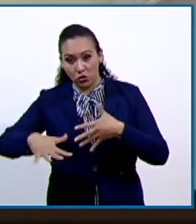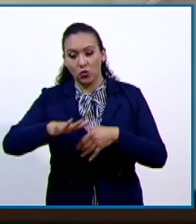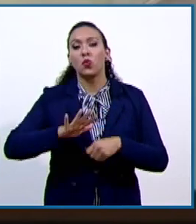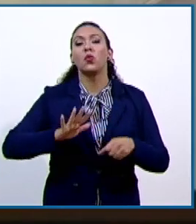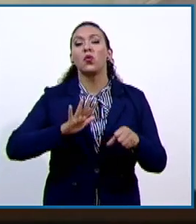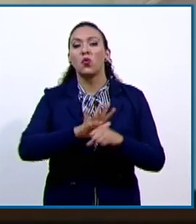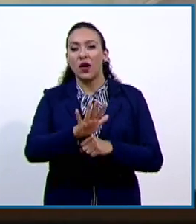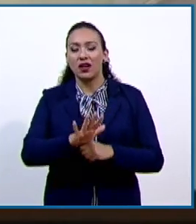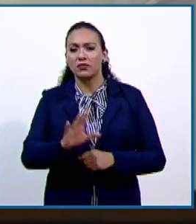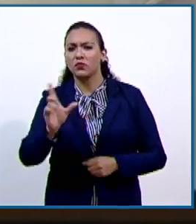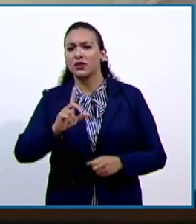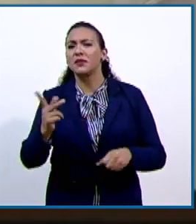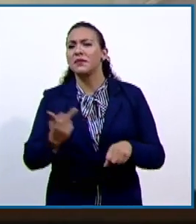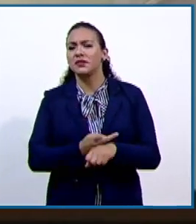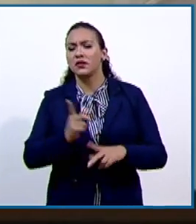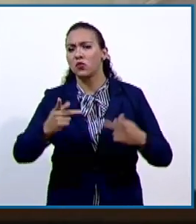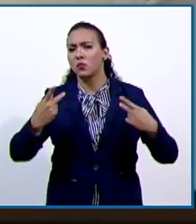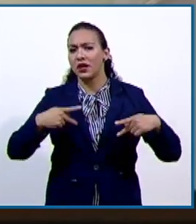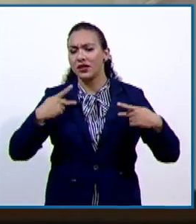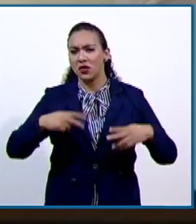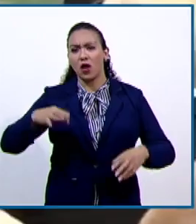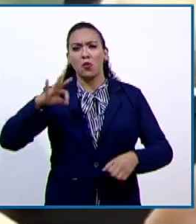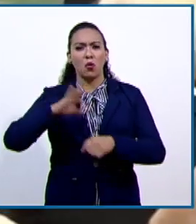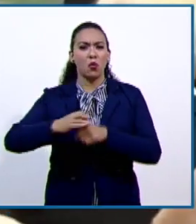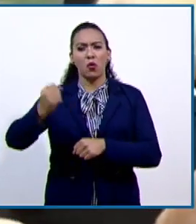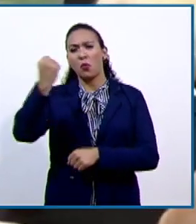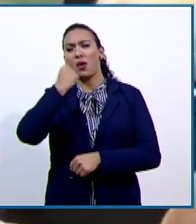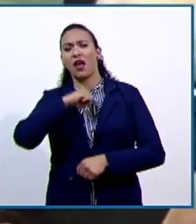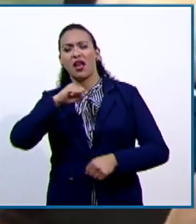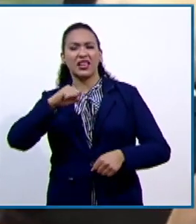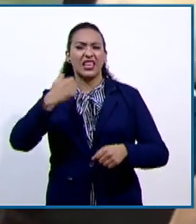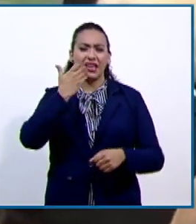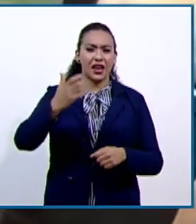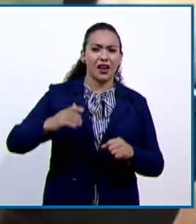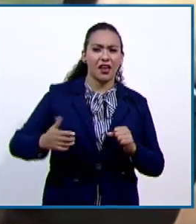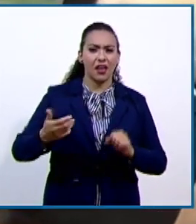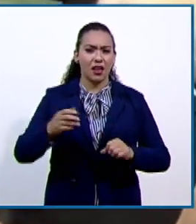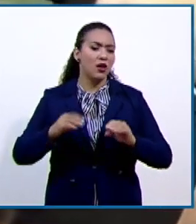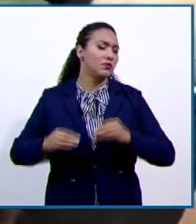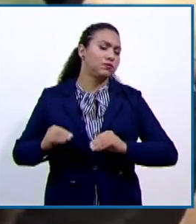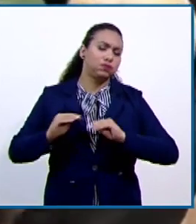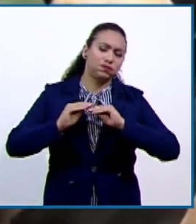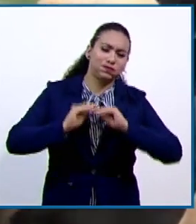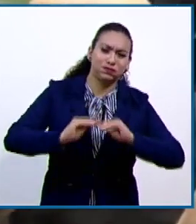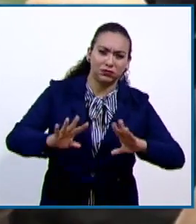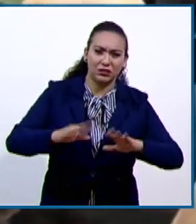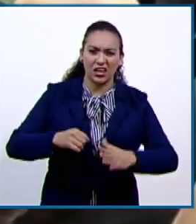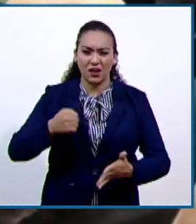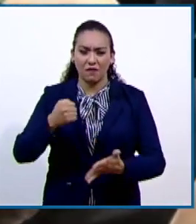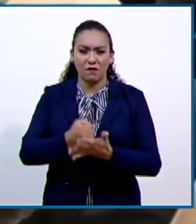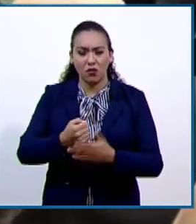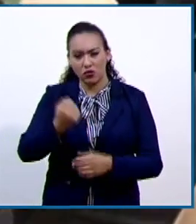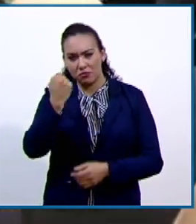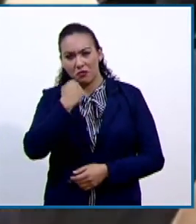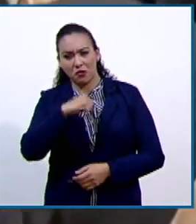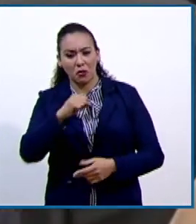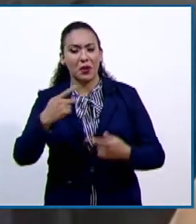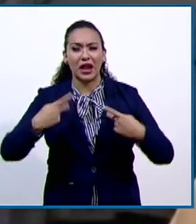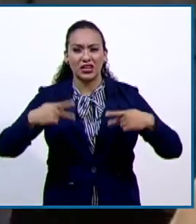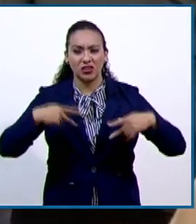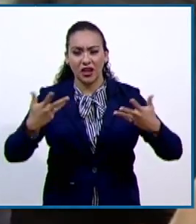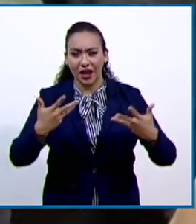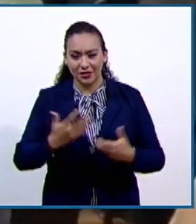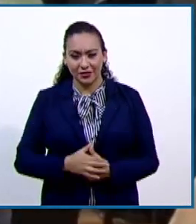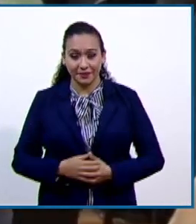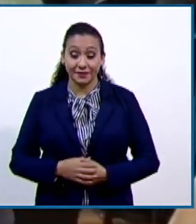y totalitarios que pretenden limitar las libertades de los ciudadanos, alertó la jueza Nancy Hernández López, presidenta